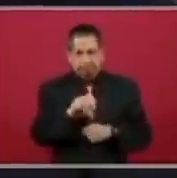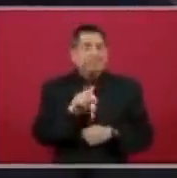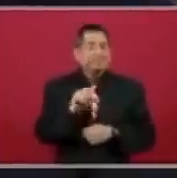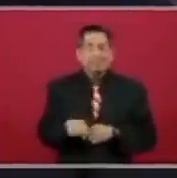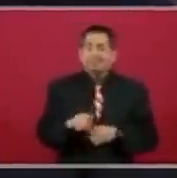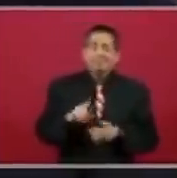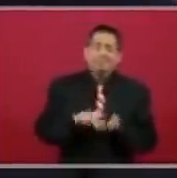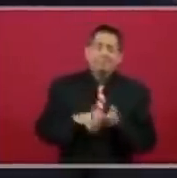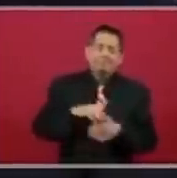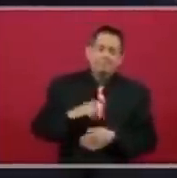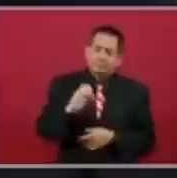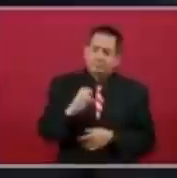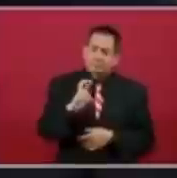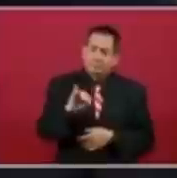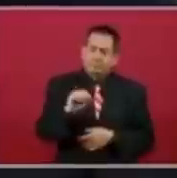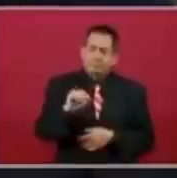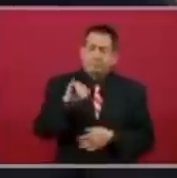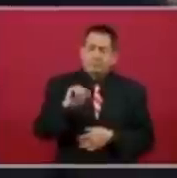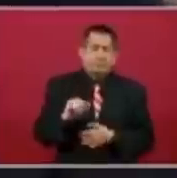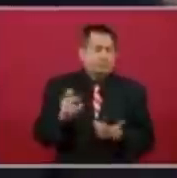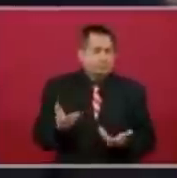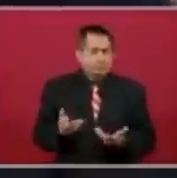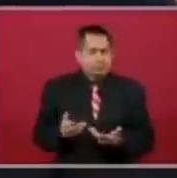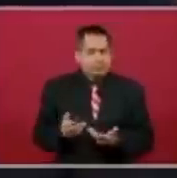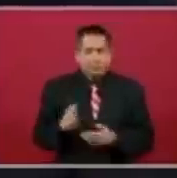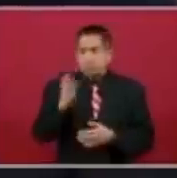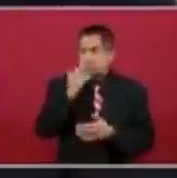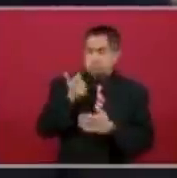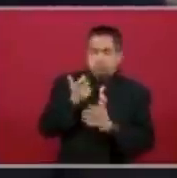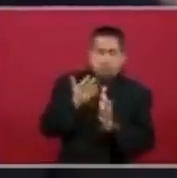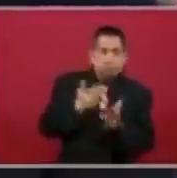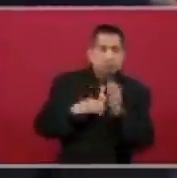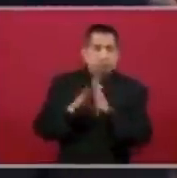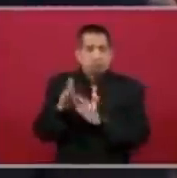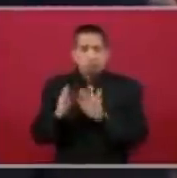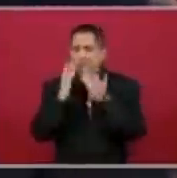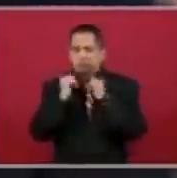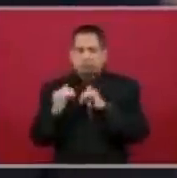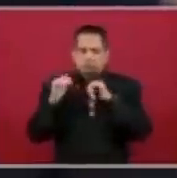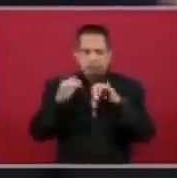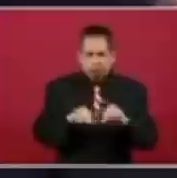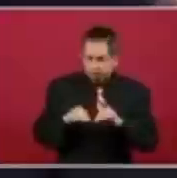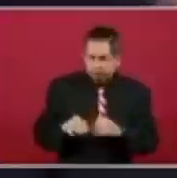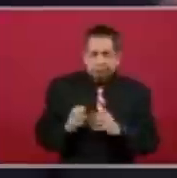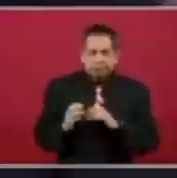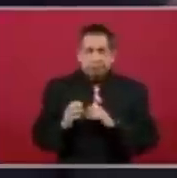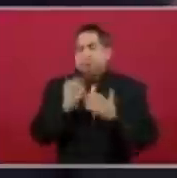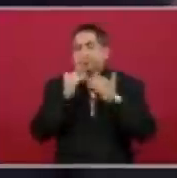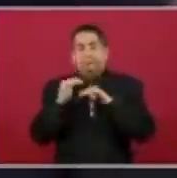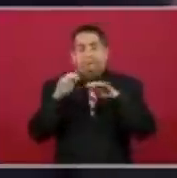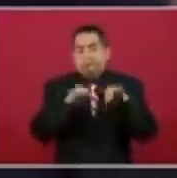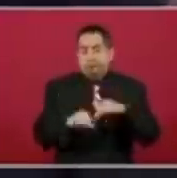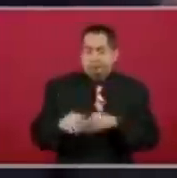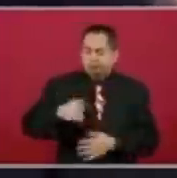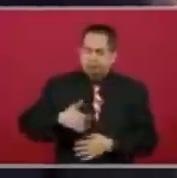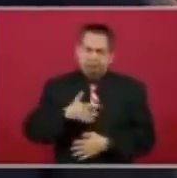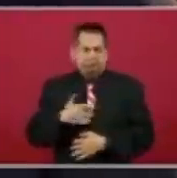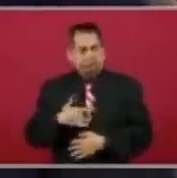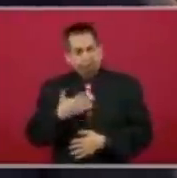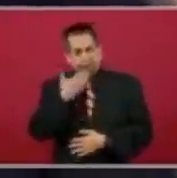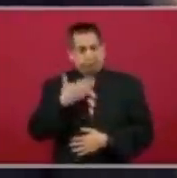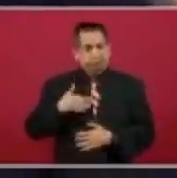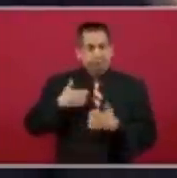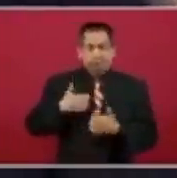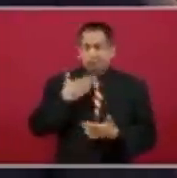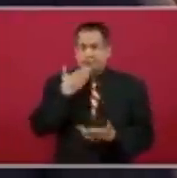del país, porque si no hay crecimiento no hay empleos, si no hay empleos no hay bienestar, si no hay bienestar no puede